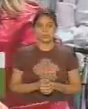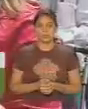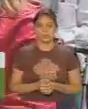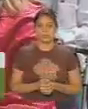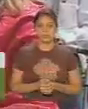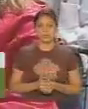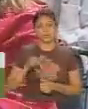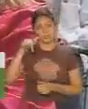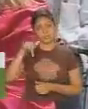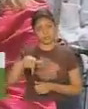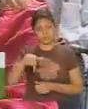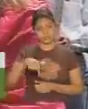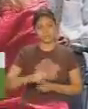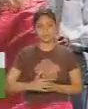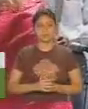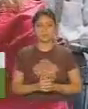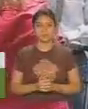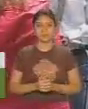Hoy